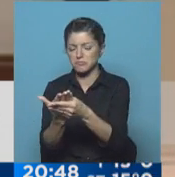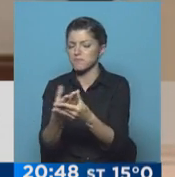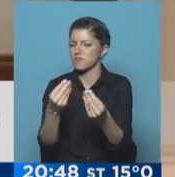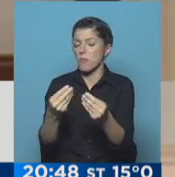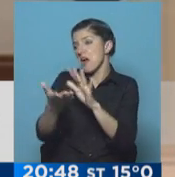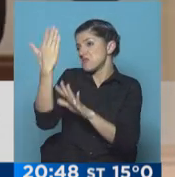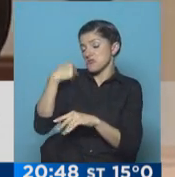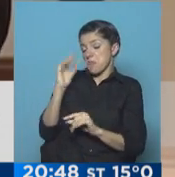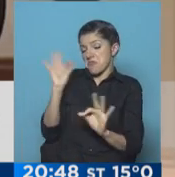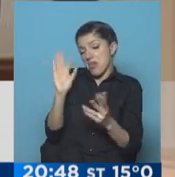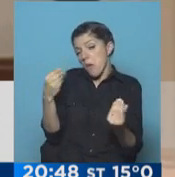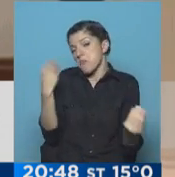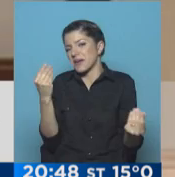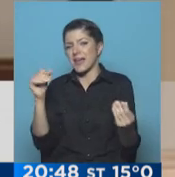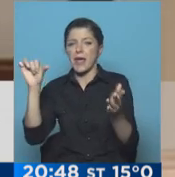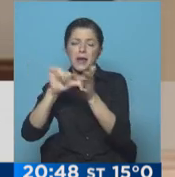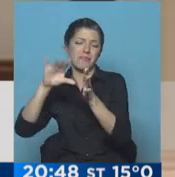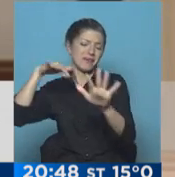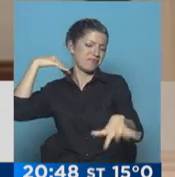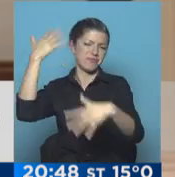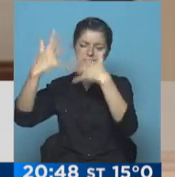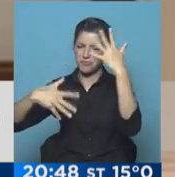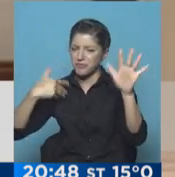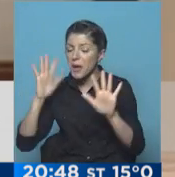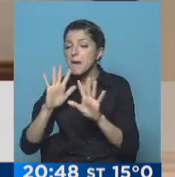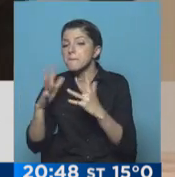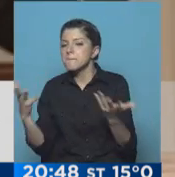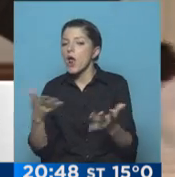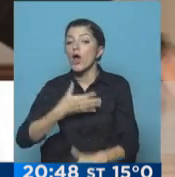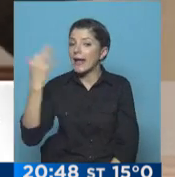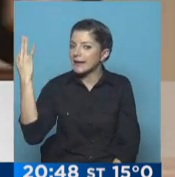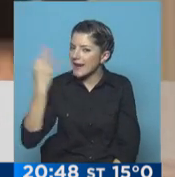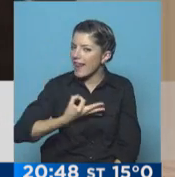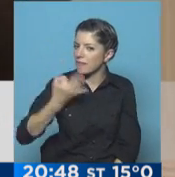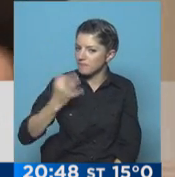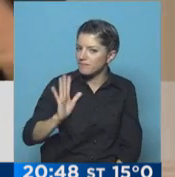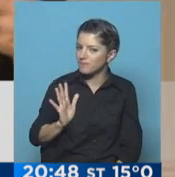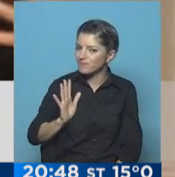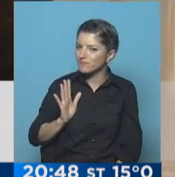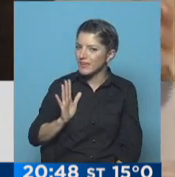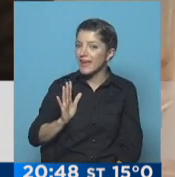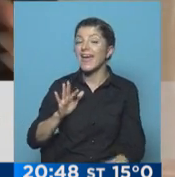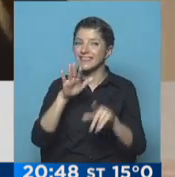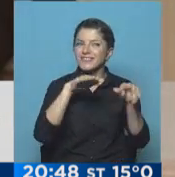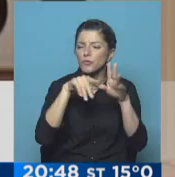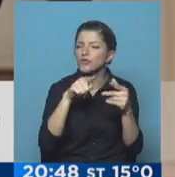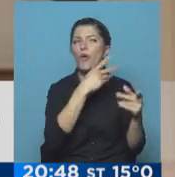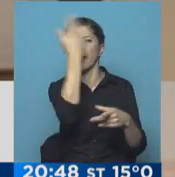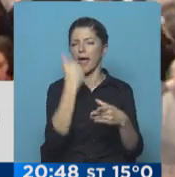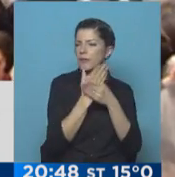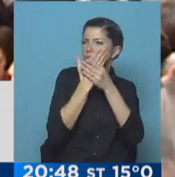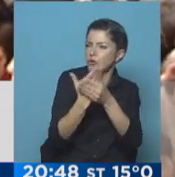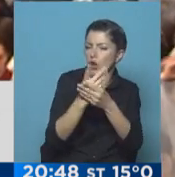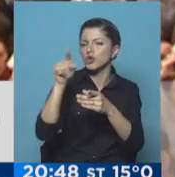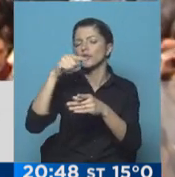en ese momento porque, bueno, el país era un aquelarre, pero en realidad esta actitud y otras cosas y